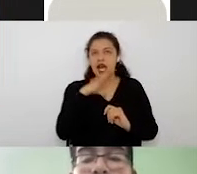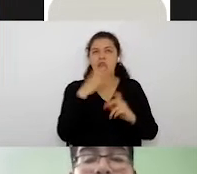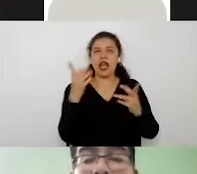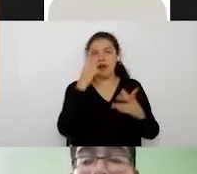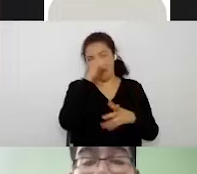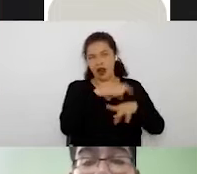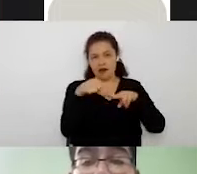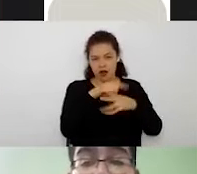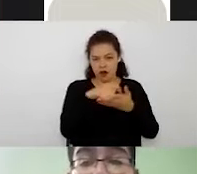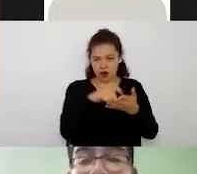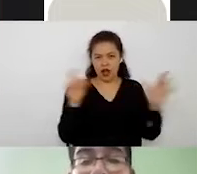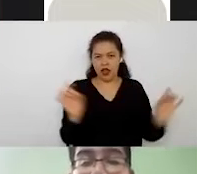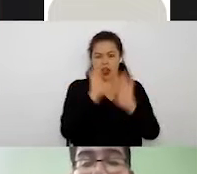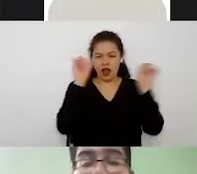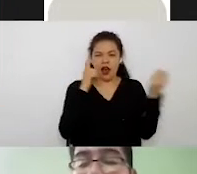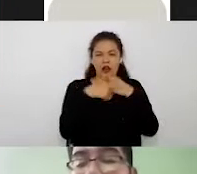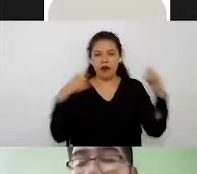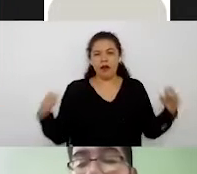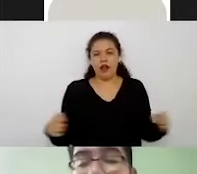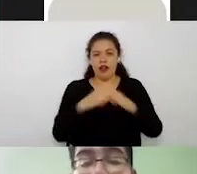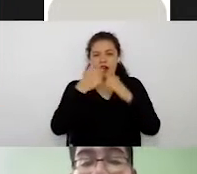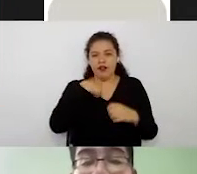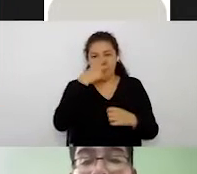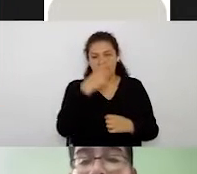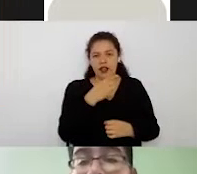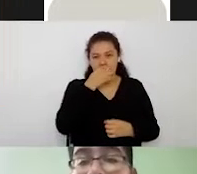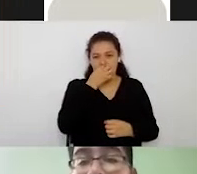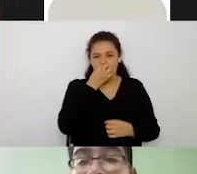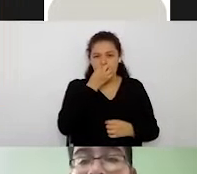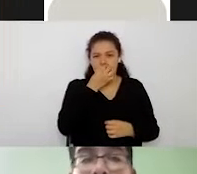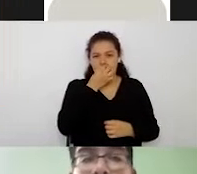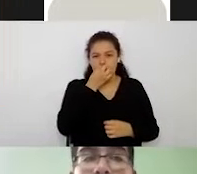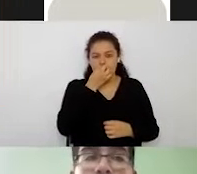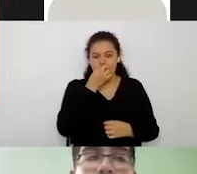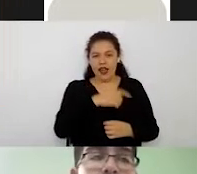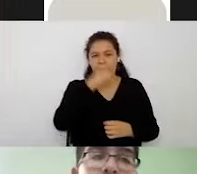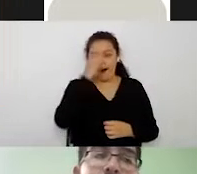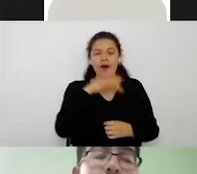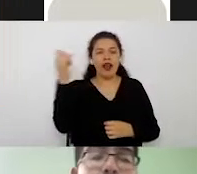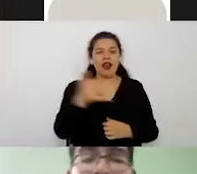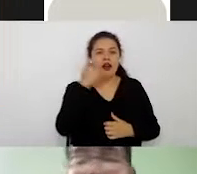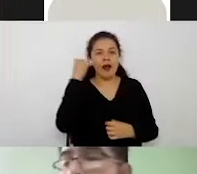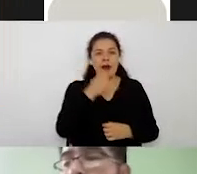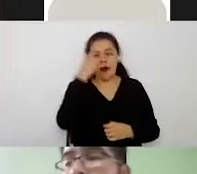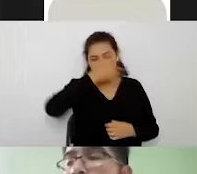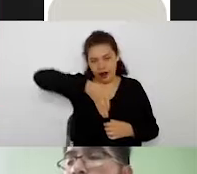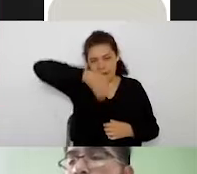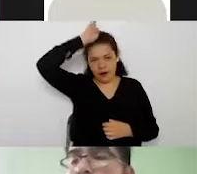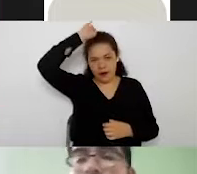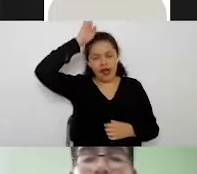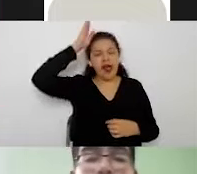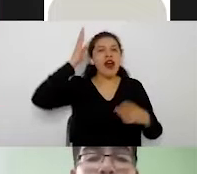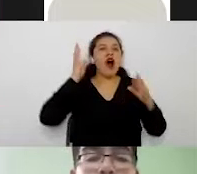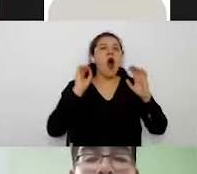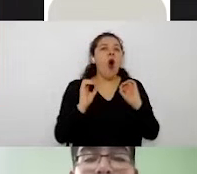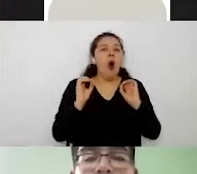en caso de que haya alguna emergencia, pues como les decía, que se tuviera que llamar, no sé, a los bomberos o a